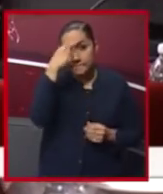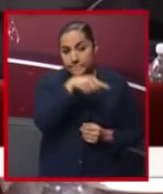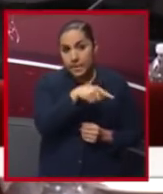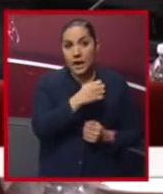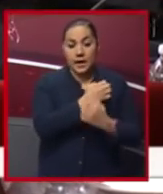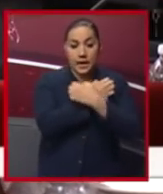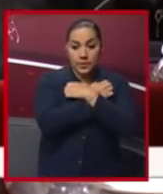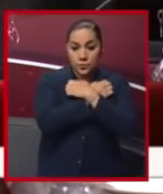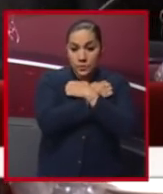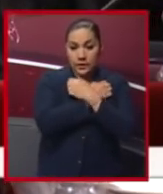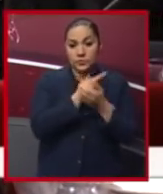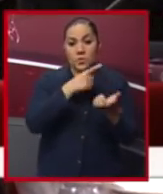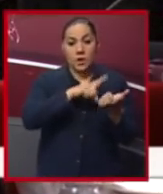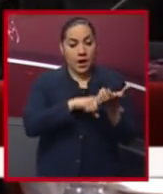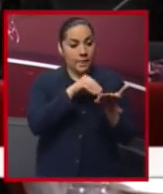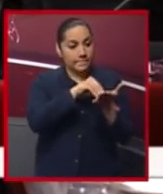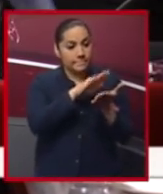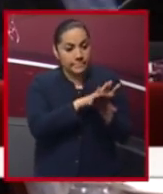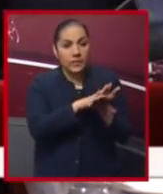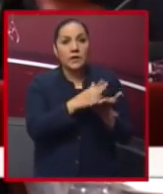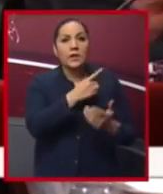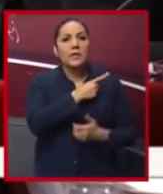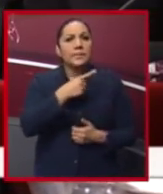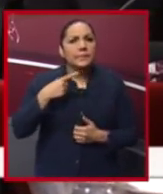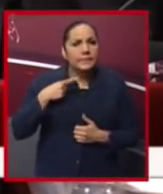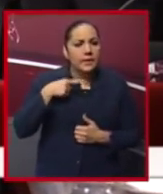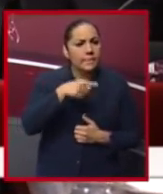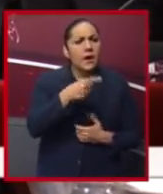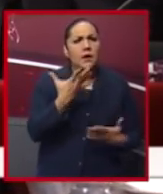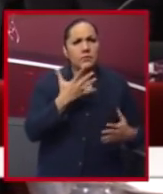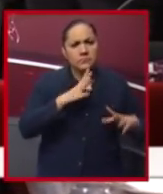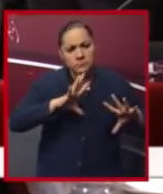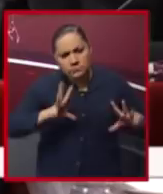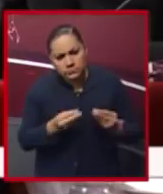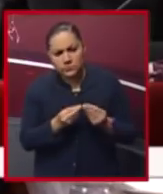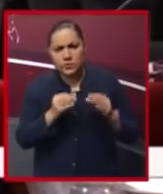en aspectos cuantitativos, sino cualitativos.